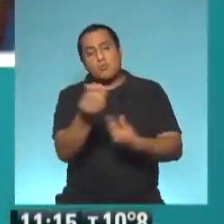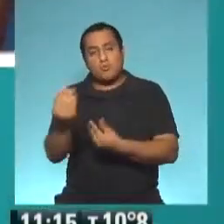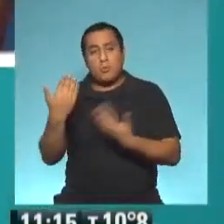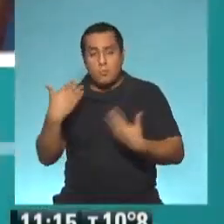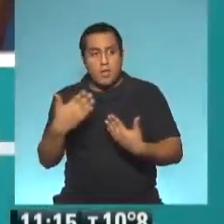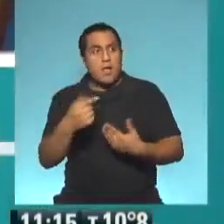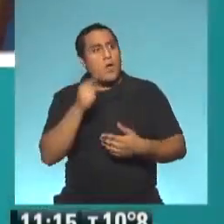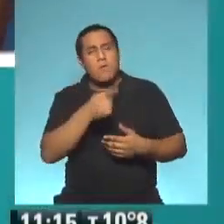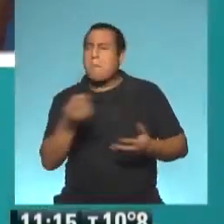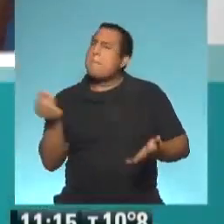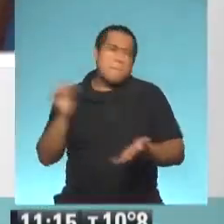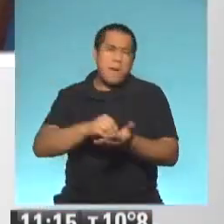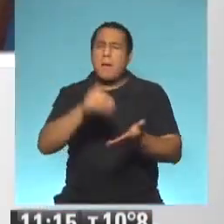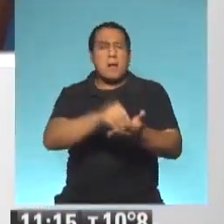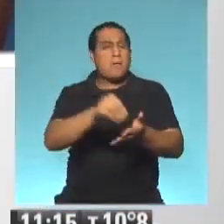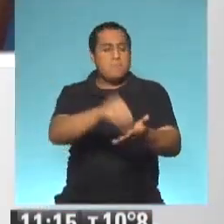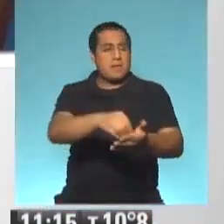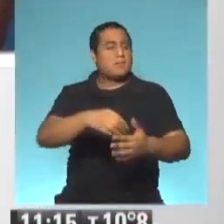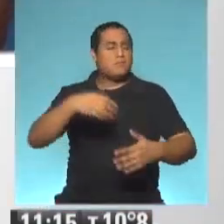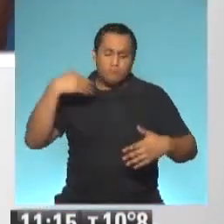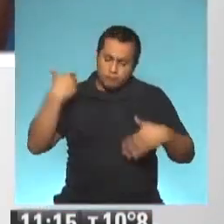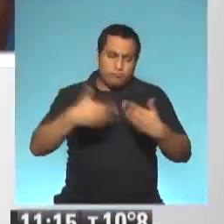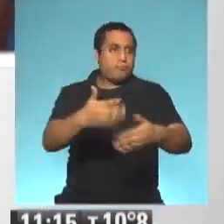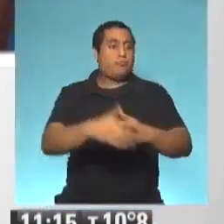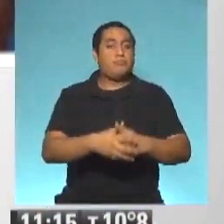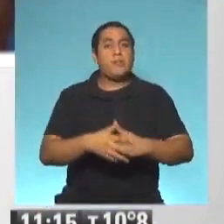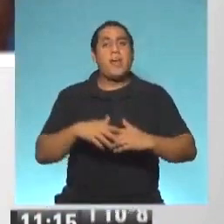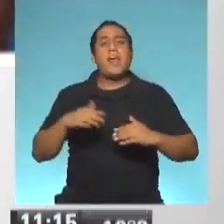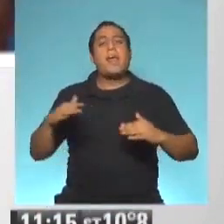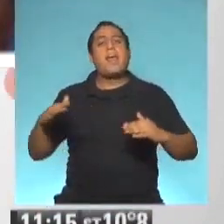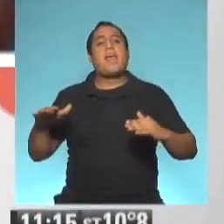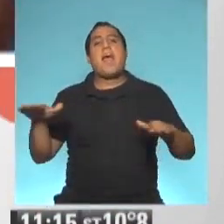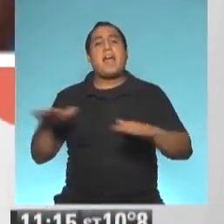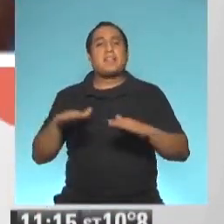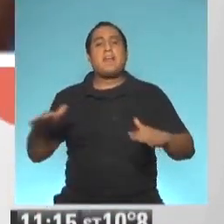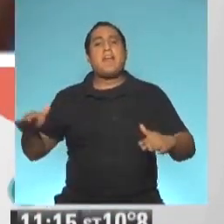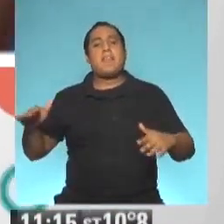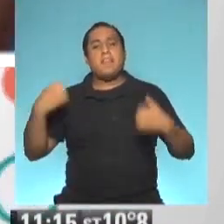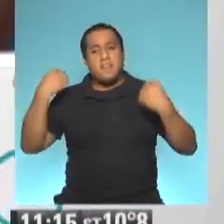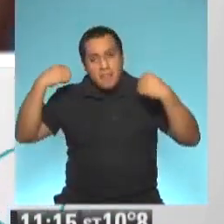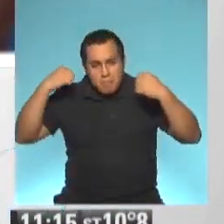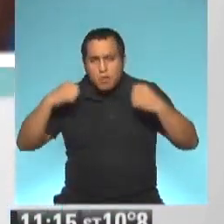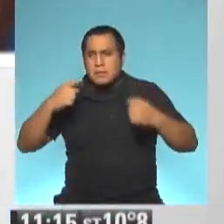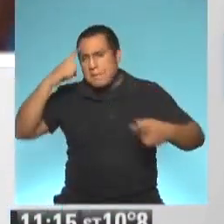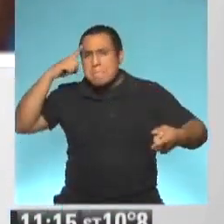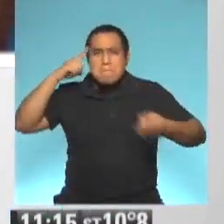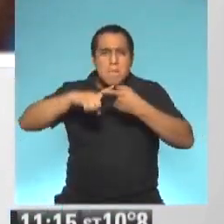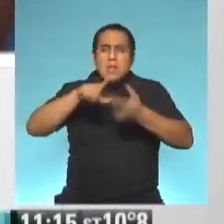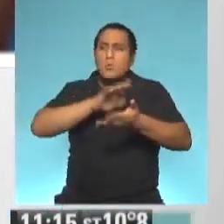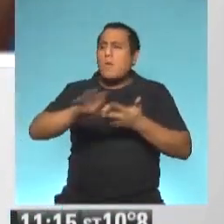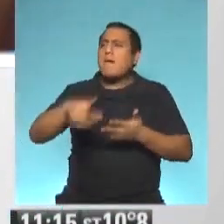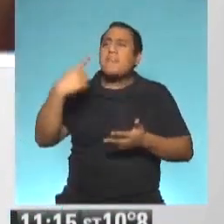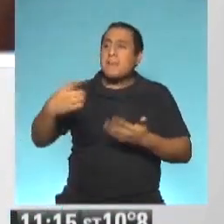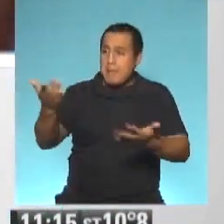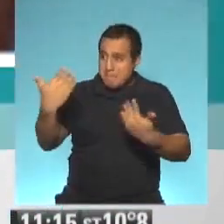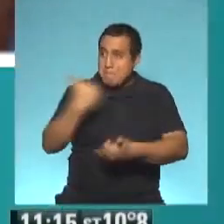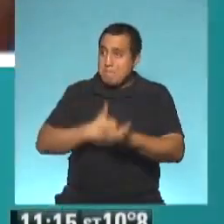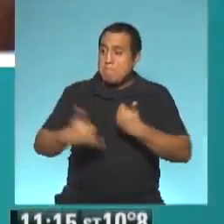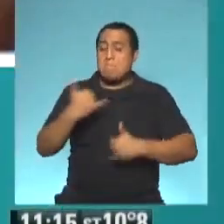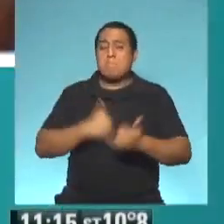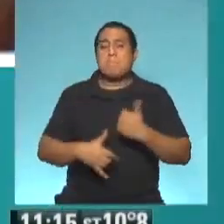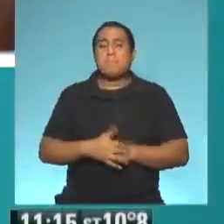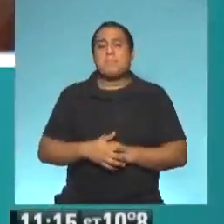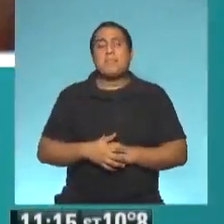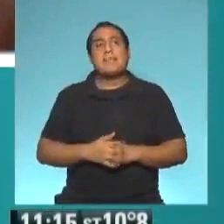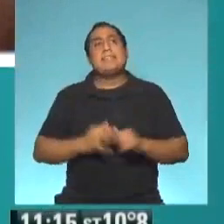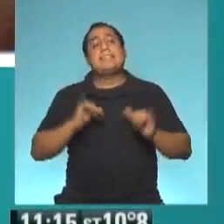por más, no te alcanzó con esto. Tenés una actividad deportiva, tenés nuevas metas, contanos de qué se trata. Sí,